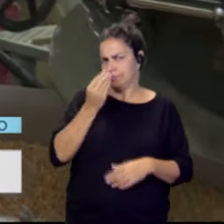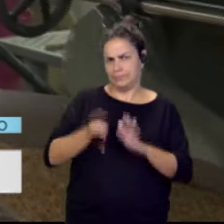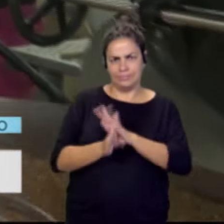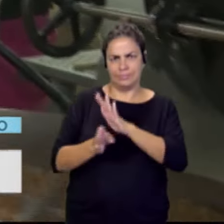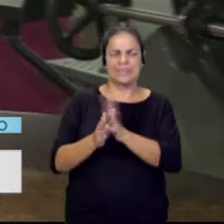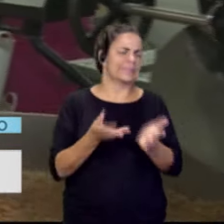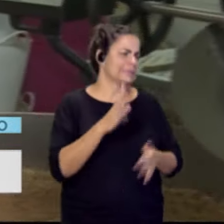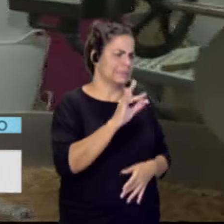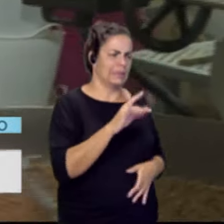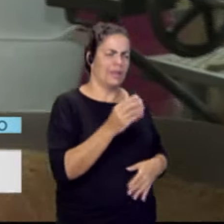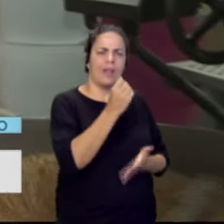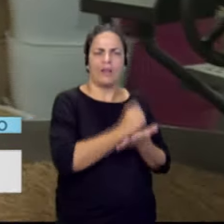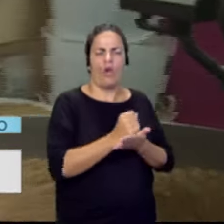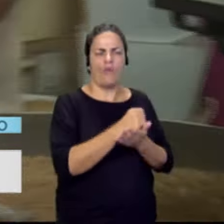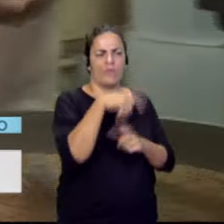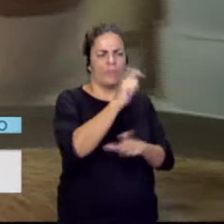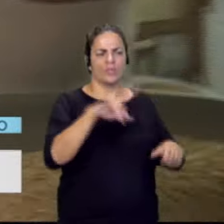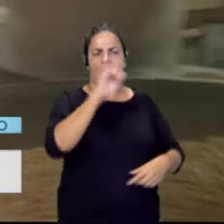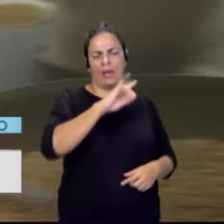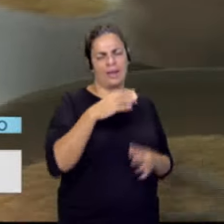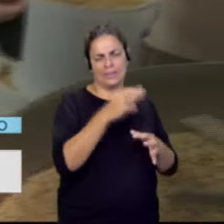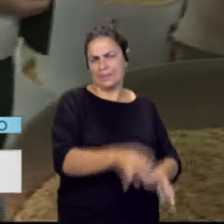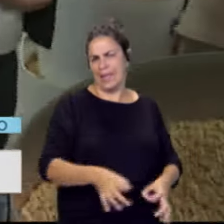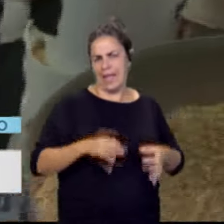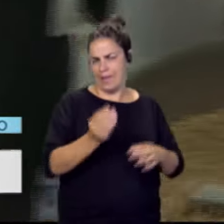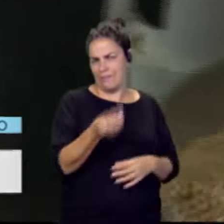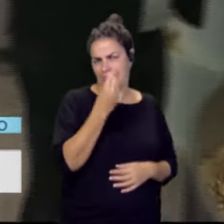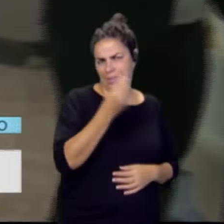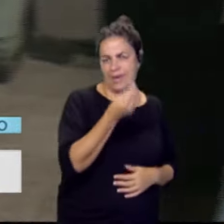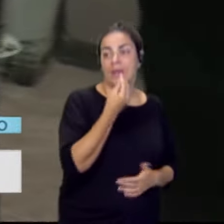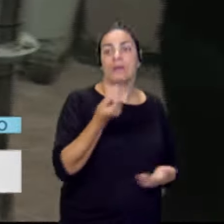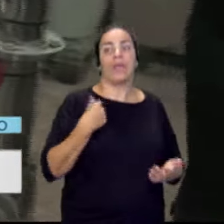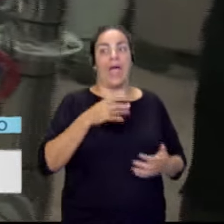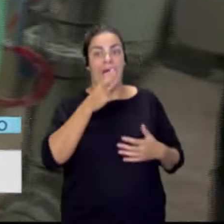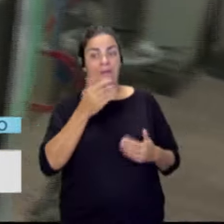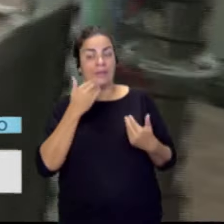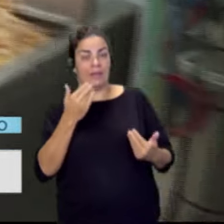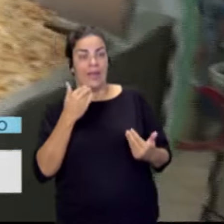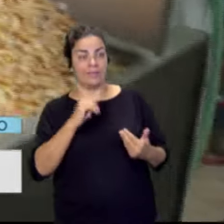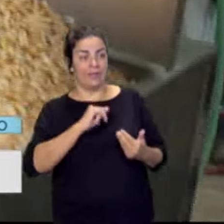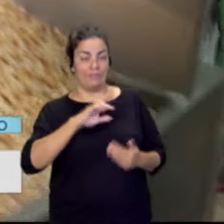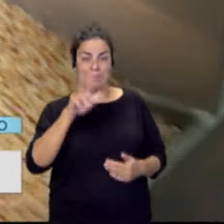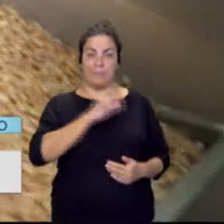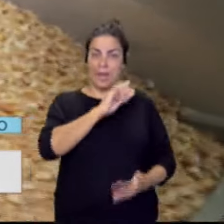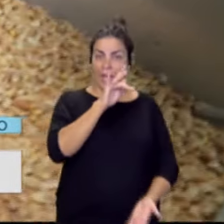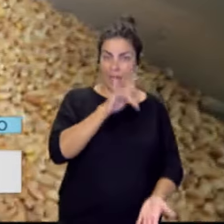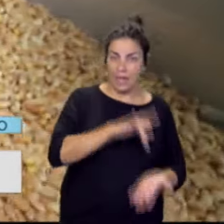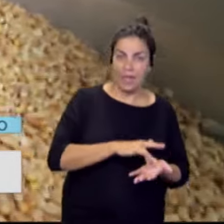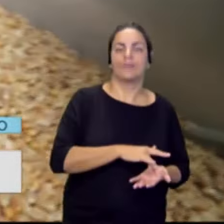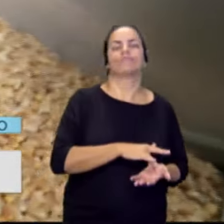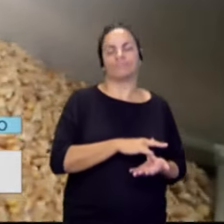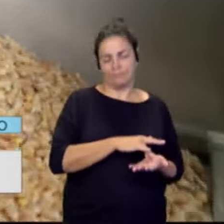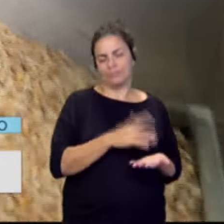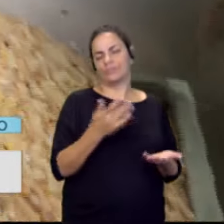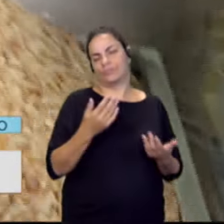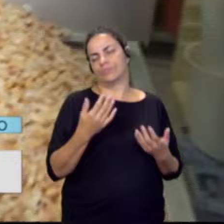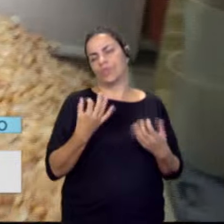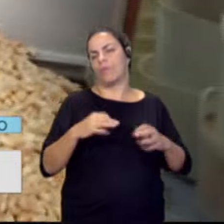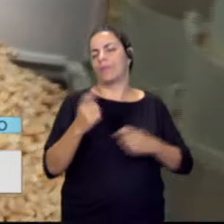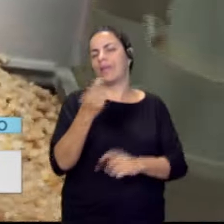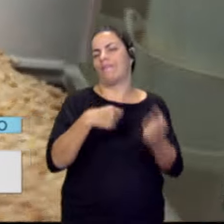la dieta de los canarios, y bueno, debido a esta noticia, ¿no?, de mejor gofio de Canarias, pues sí es cierto de que las ventas se aumentan, y